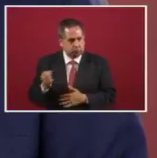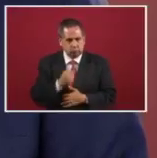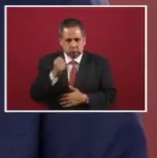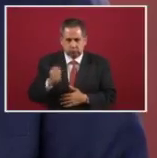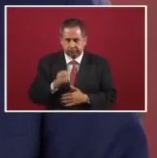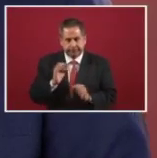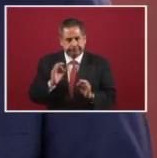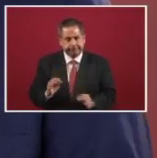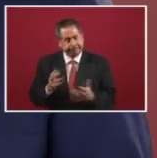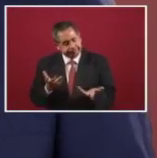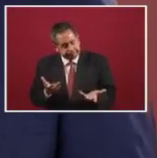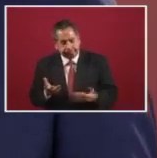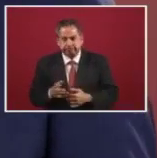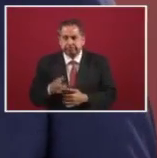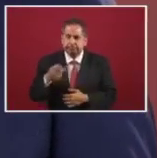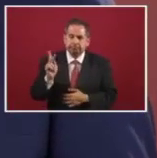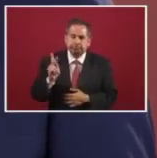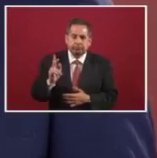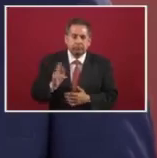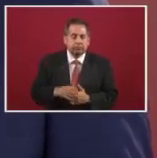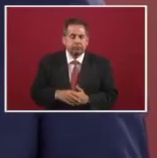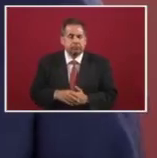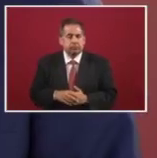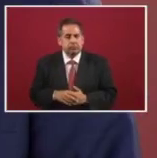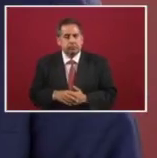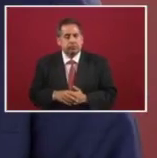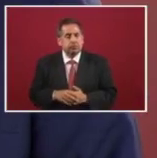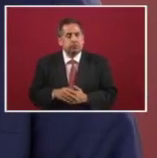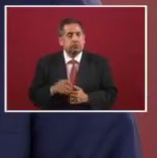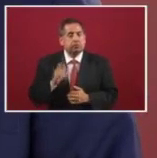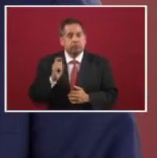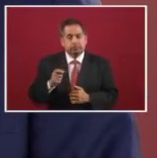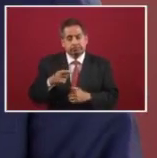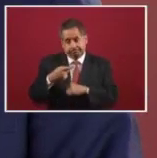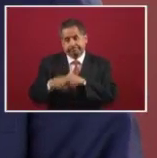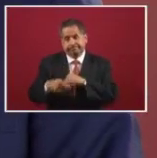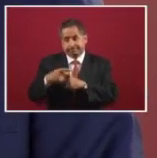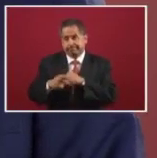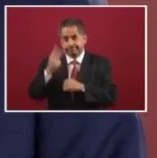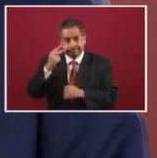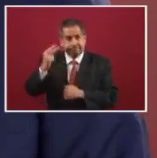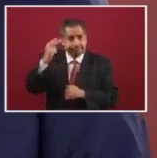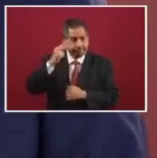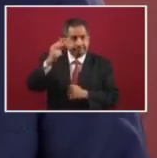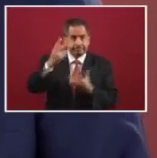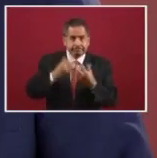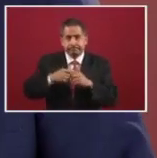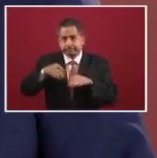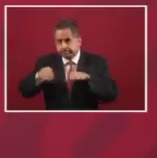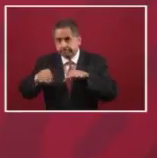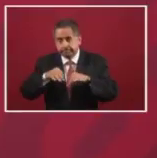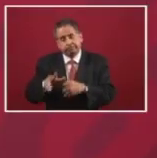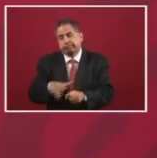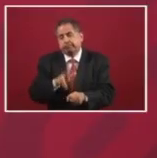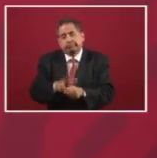Afortunadamente, pues, pero se corren los riesgos, o sea, de